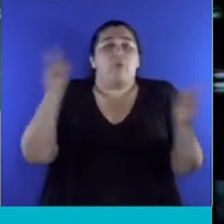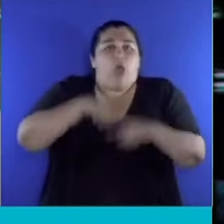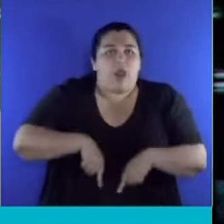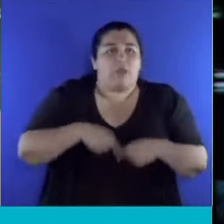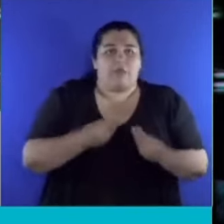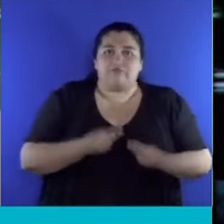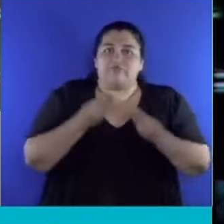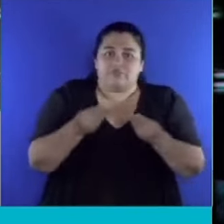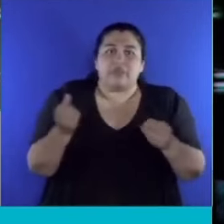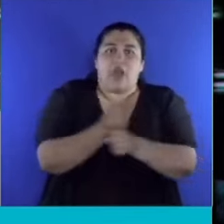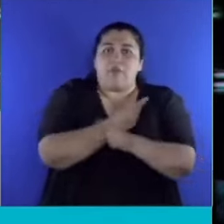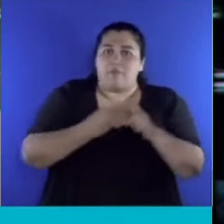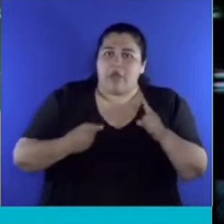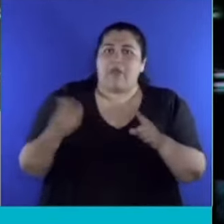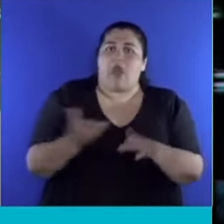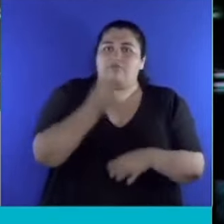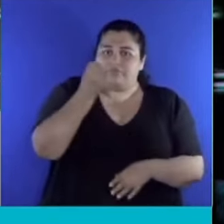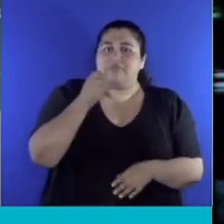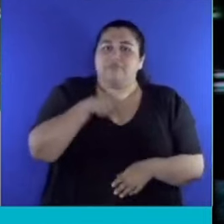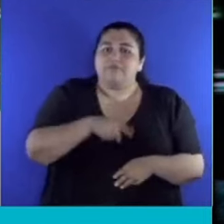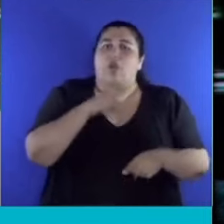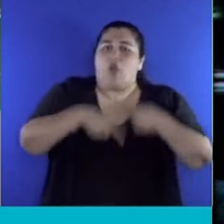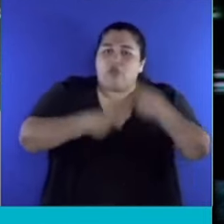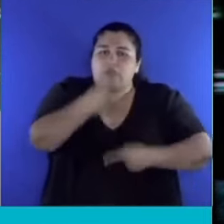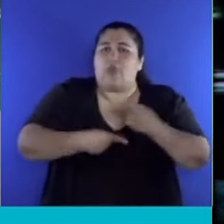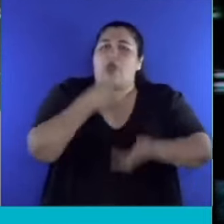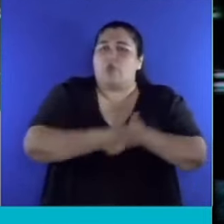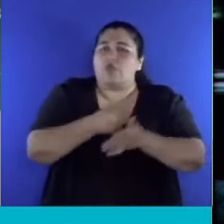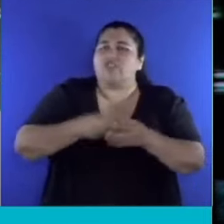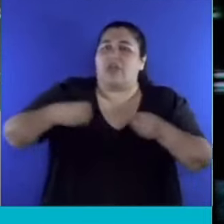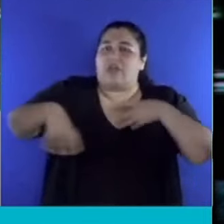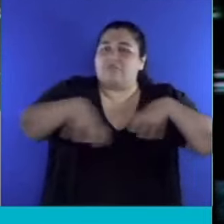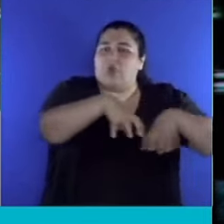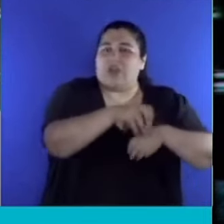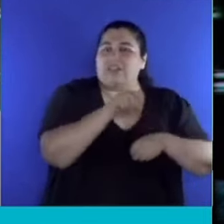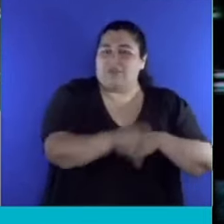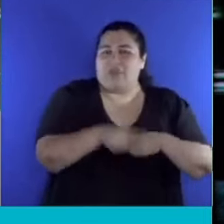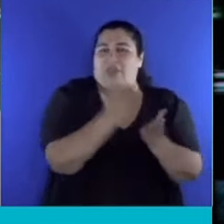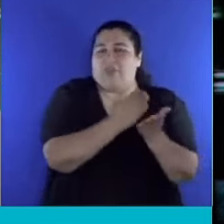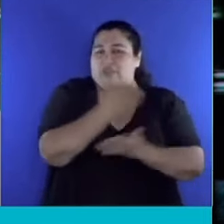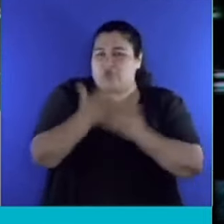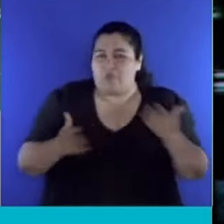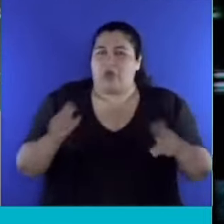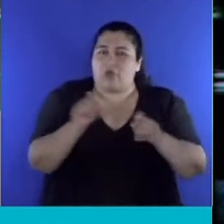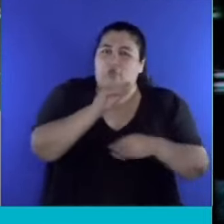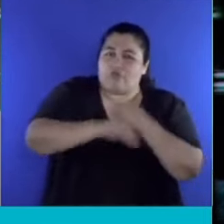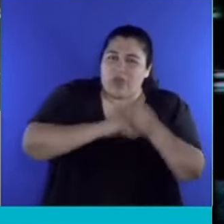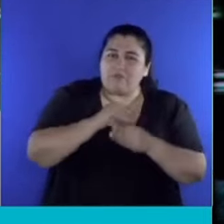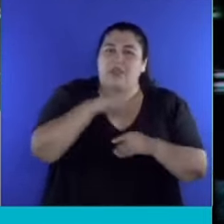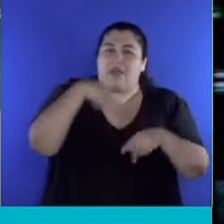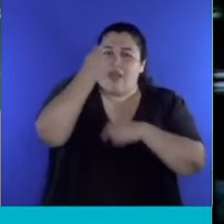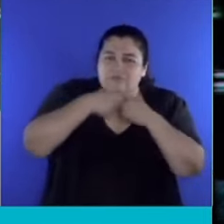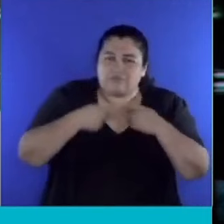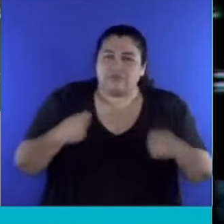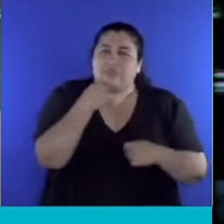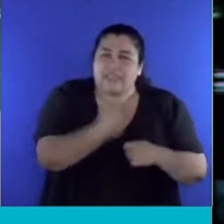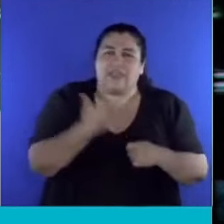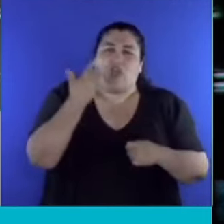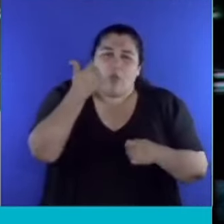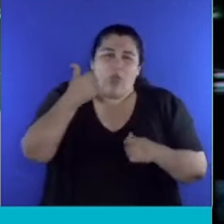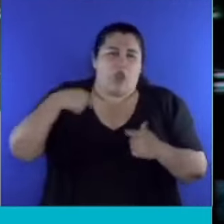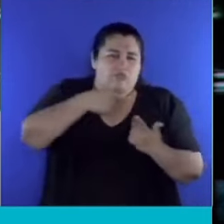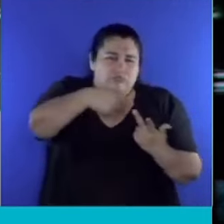aquí es por la continuidad de la lucha de los organismos de derechos humanos de sus familiares de madres de abuelas de hijos de